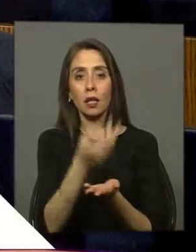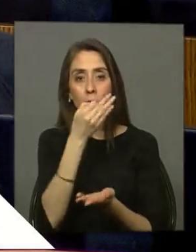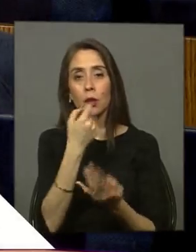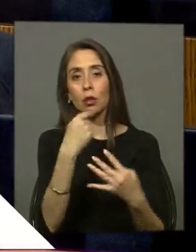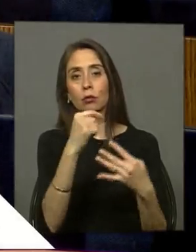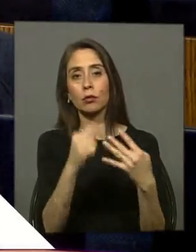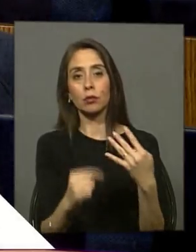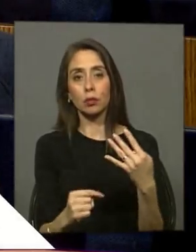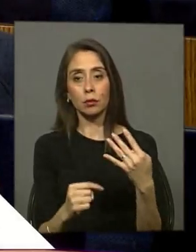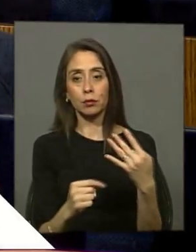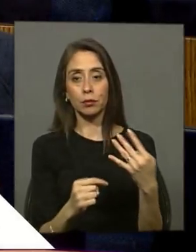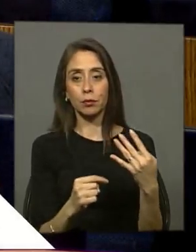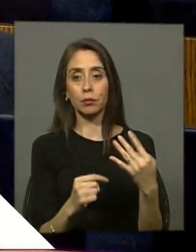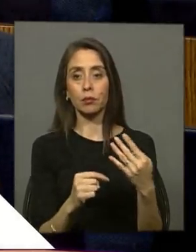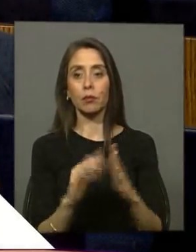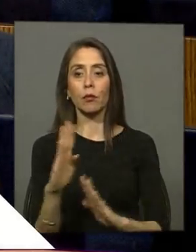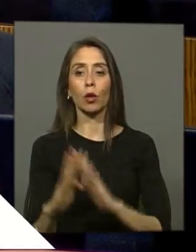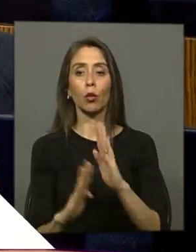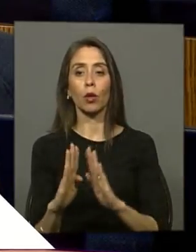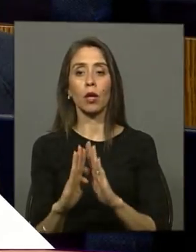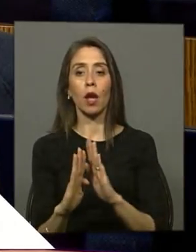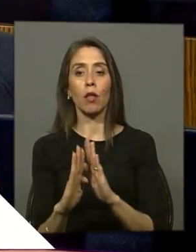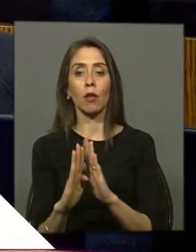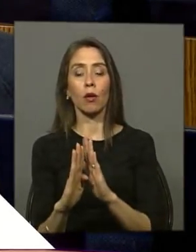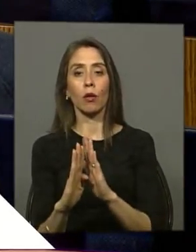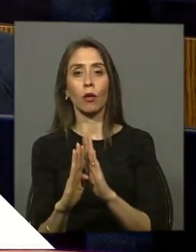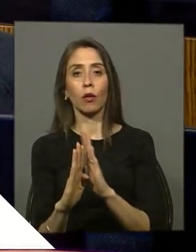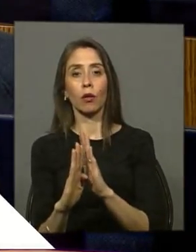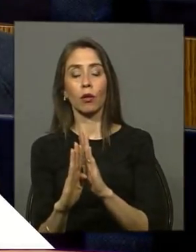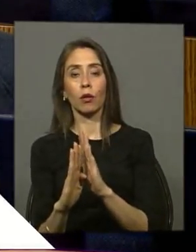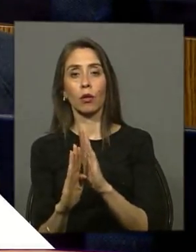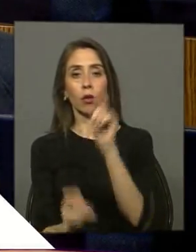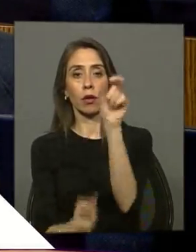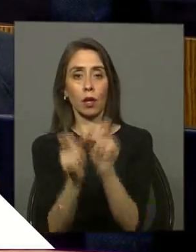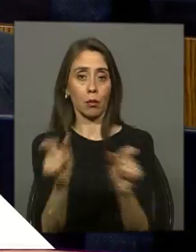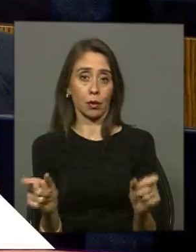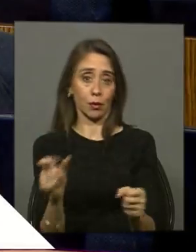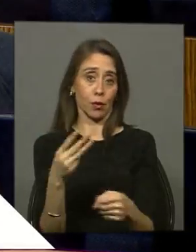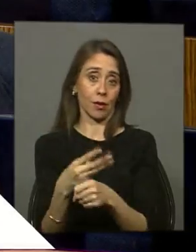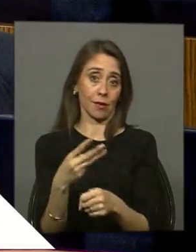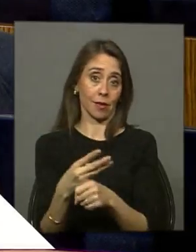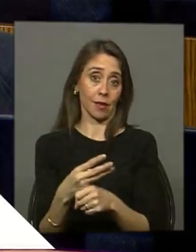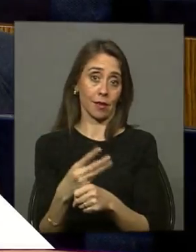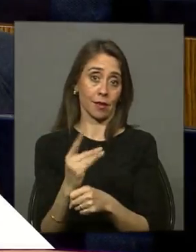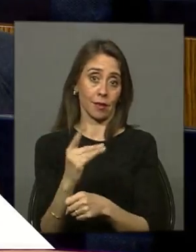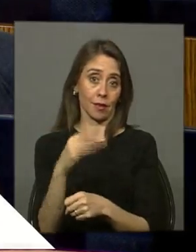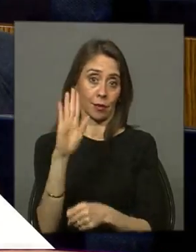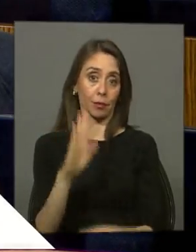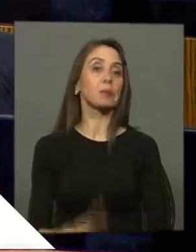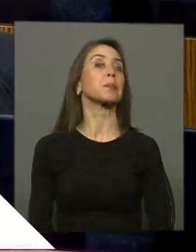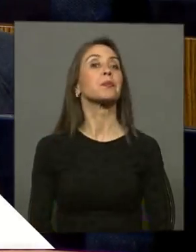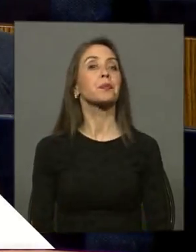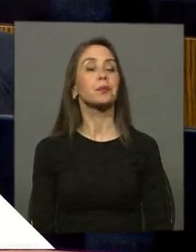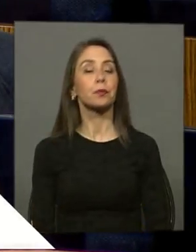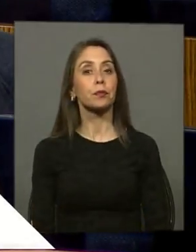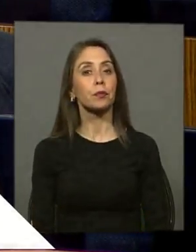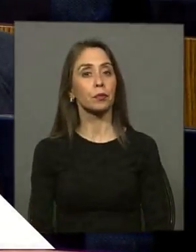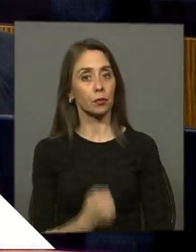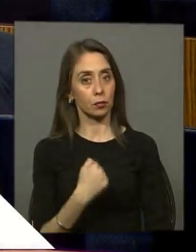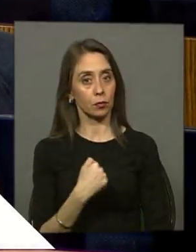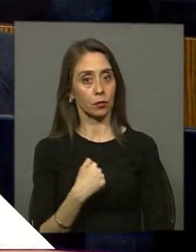etcétera es decir para el cuidado personal de los adultos mayores y es por ello que yo estoy